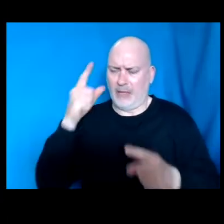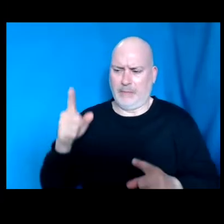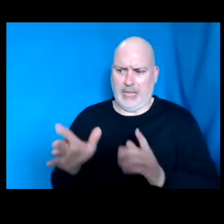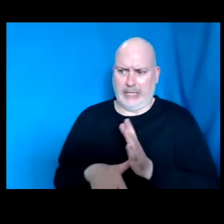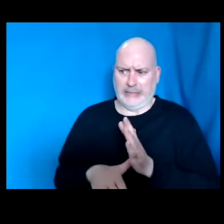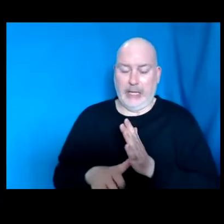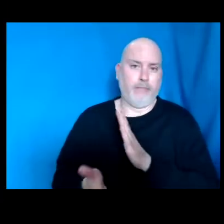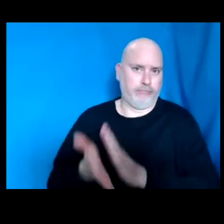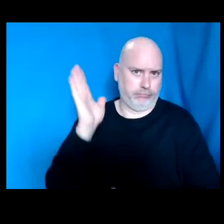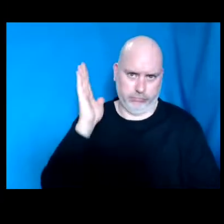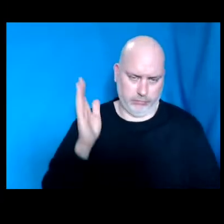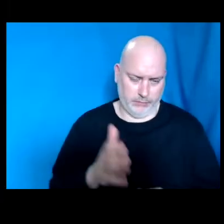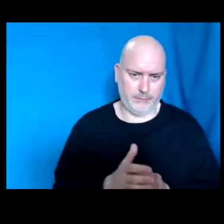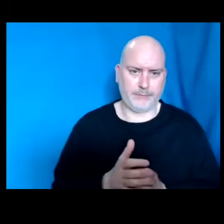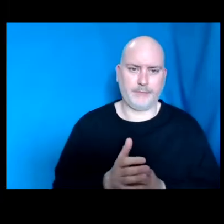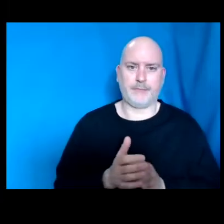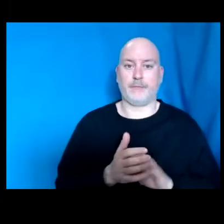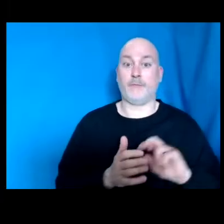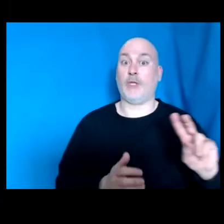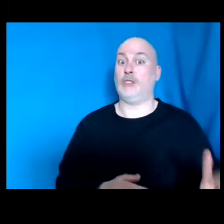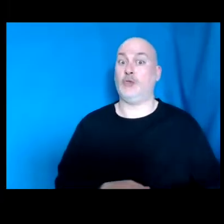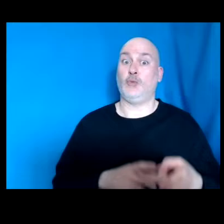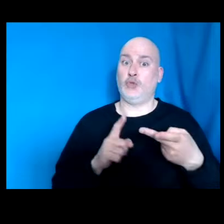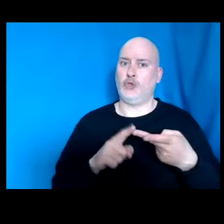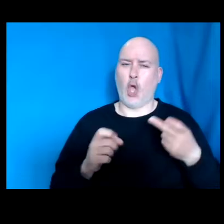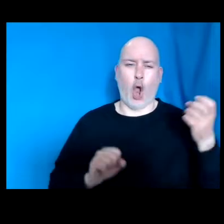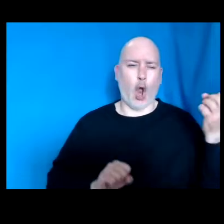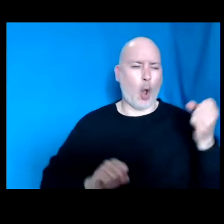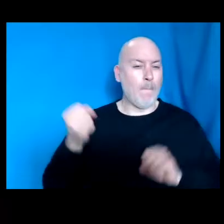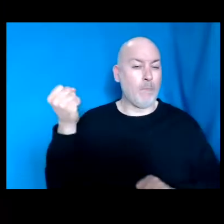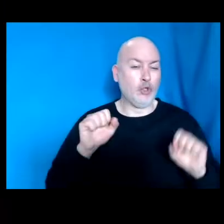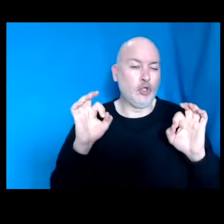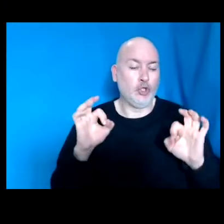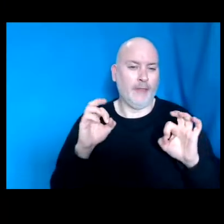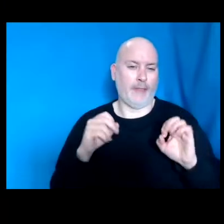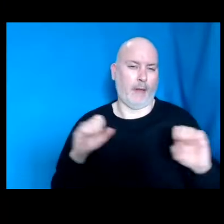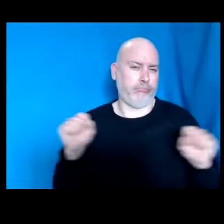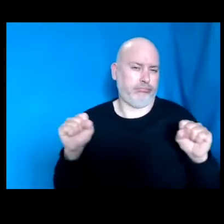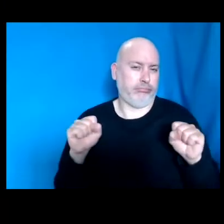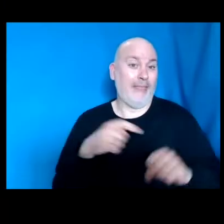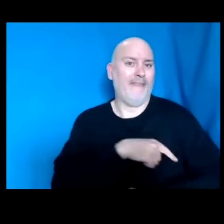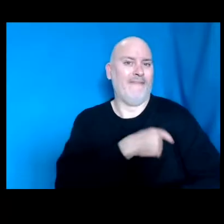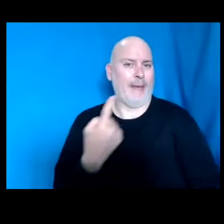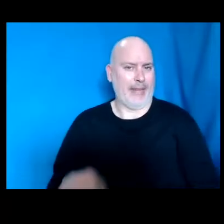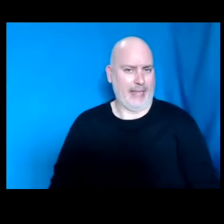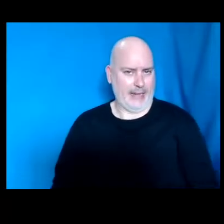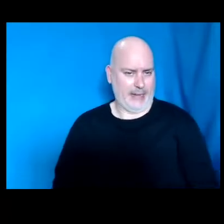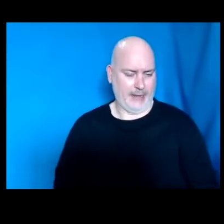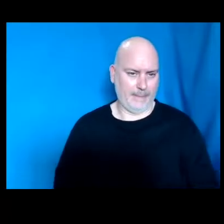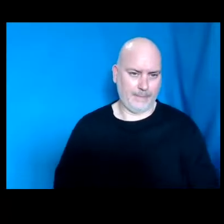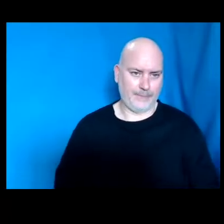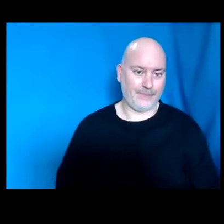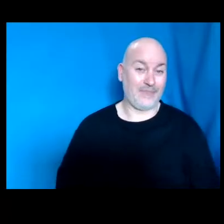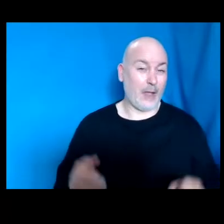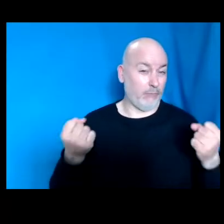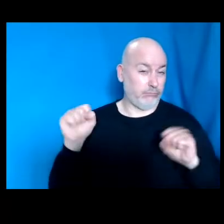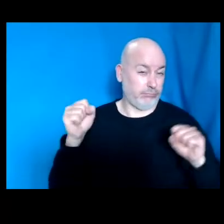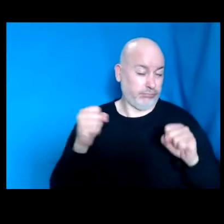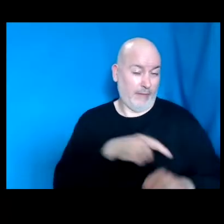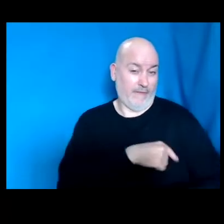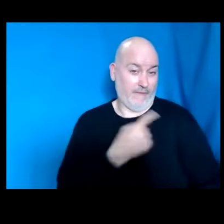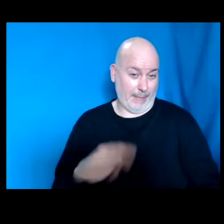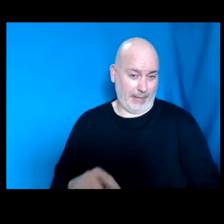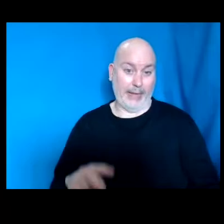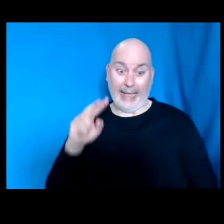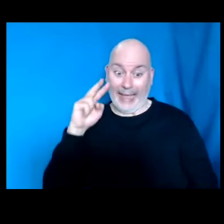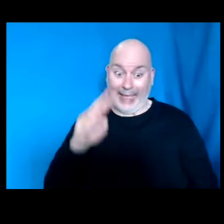Respecto al segundo punto que queríamos tratar es la convulsión febril. La convulsión febril, cuando se ve una vez, no